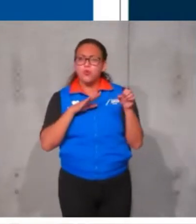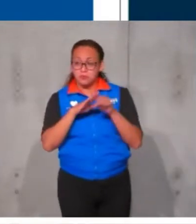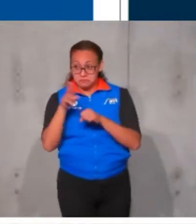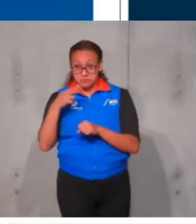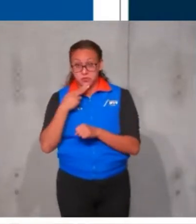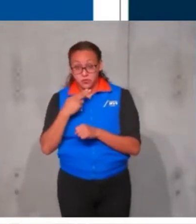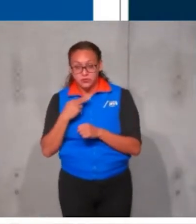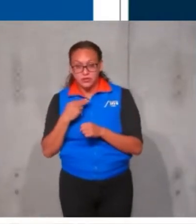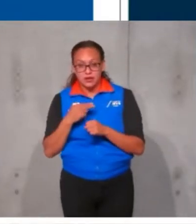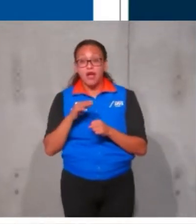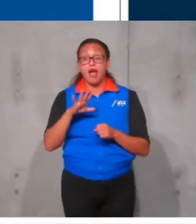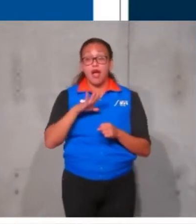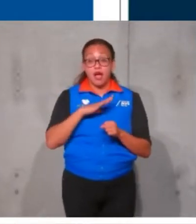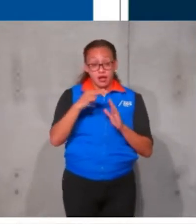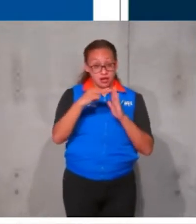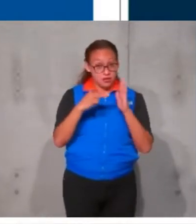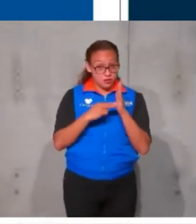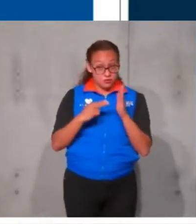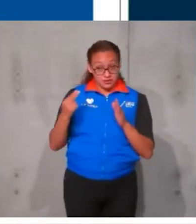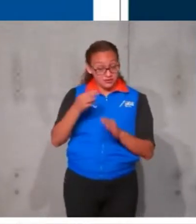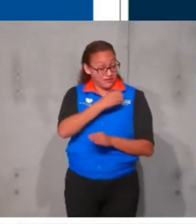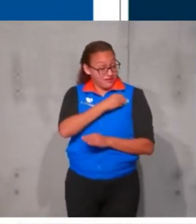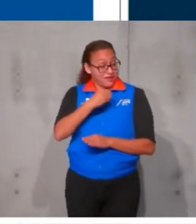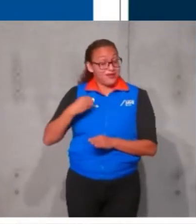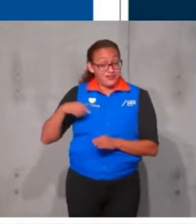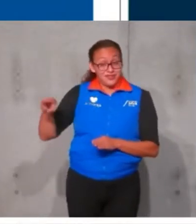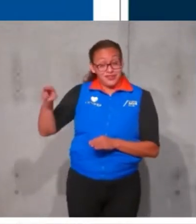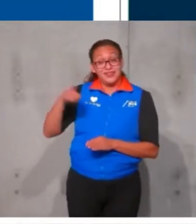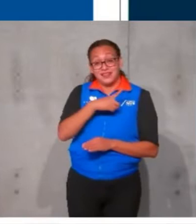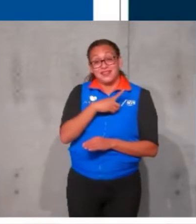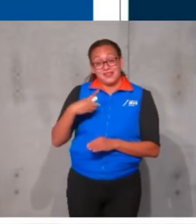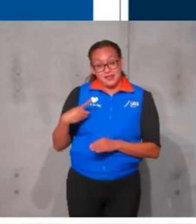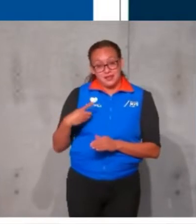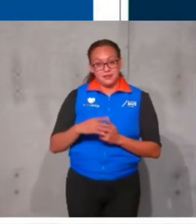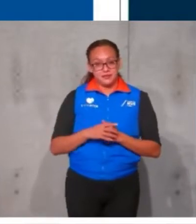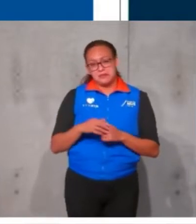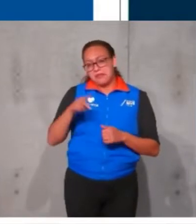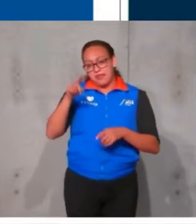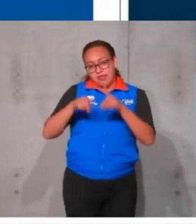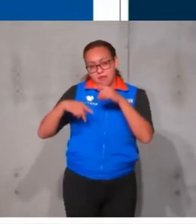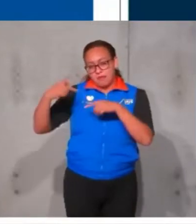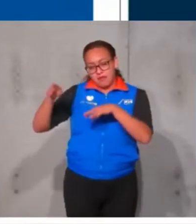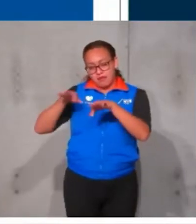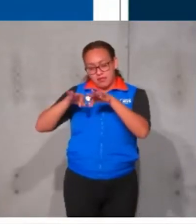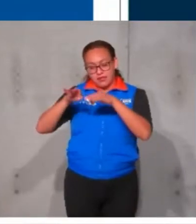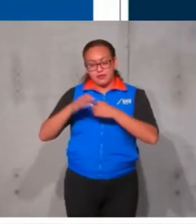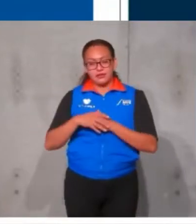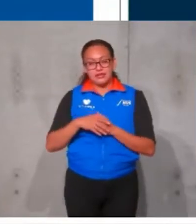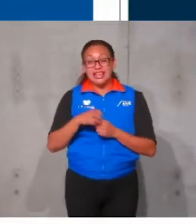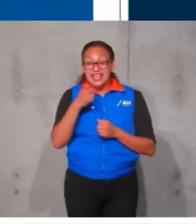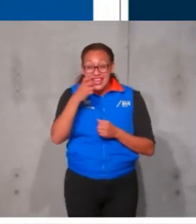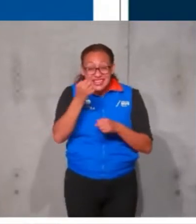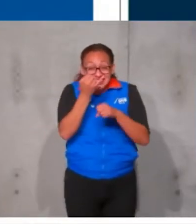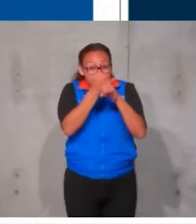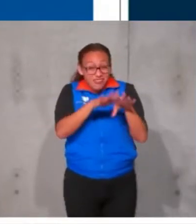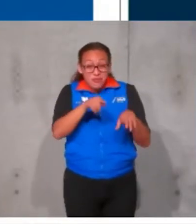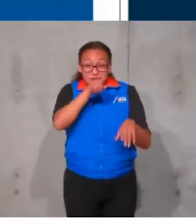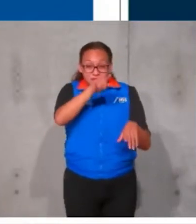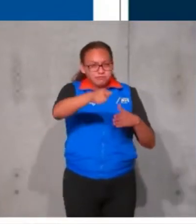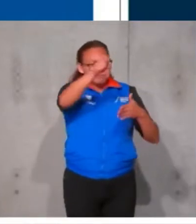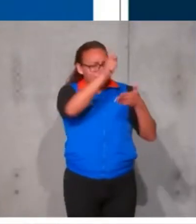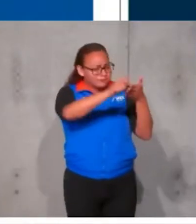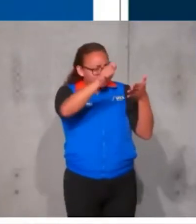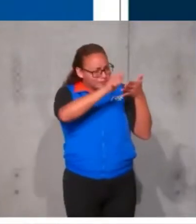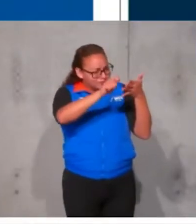normas que existen. Hay normas que son de aplicación obligatoria para los diferentes sectores. Entonces,